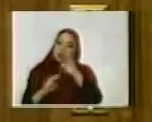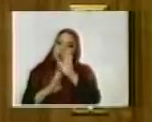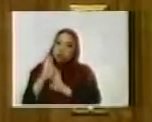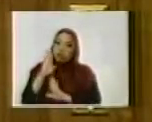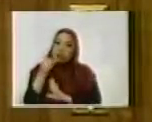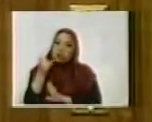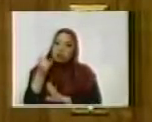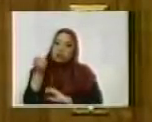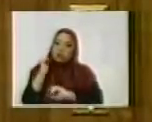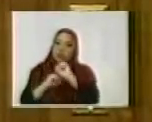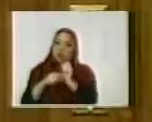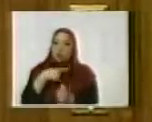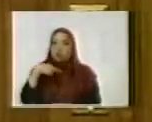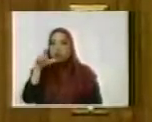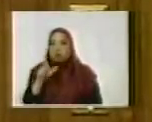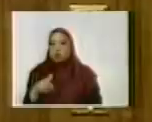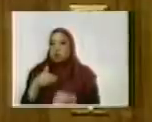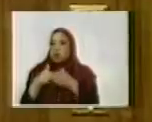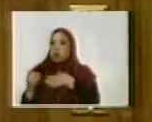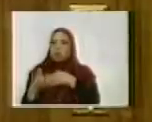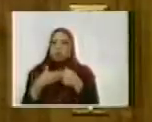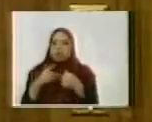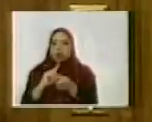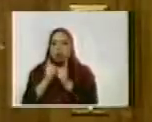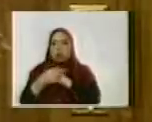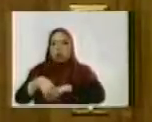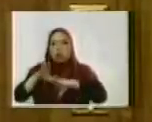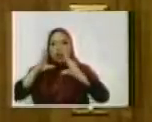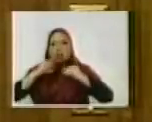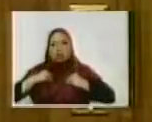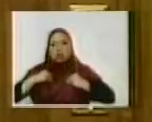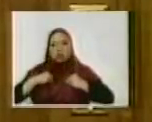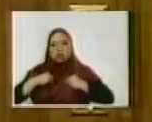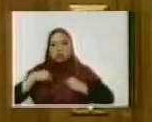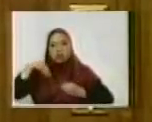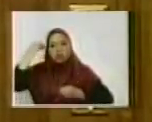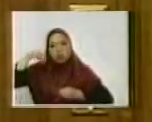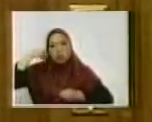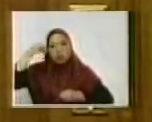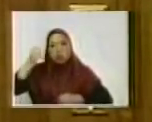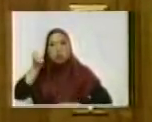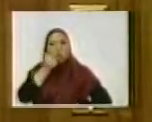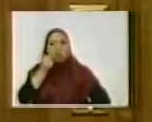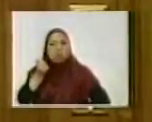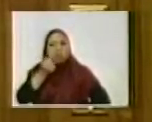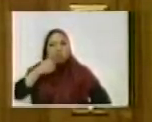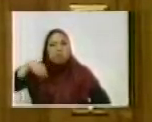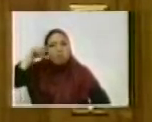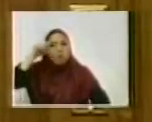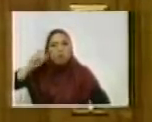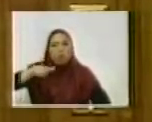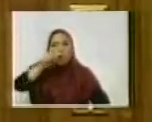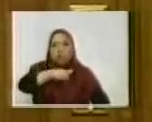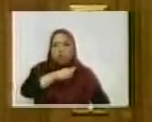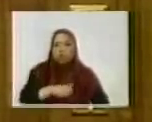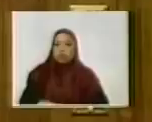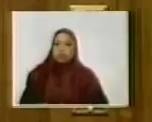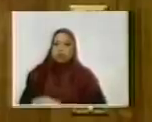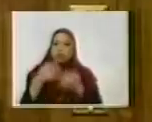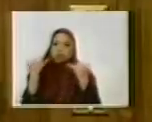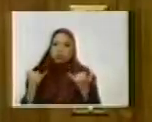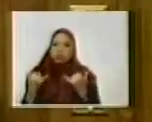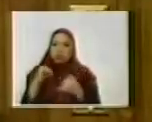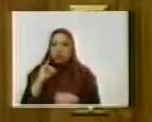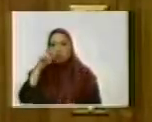sin pedir nada a cambio asumimos conscientemente la lucha de nuestros pueblos y vemos que